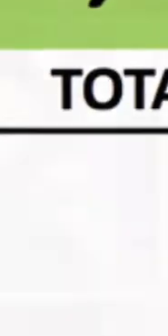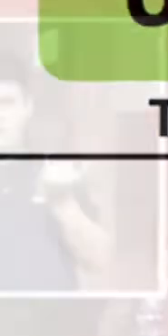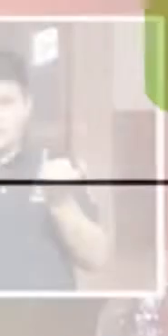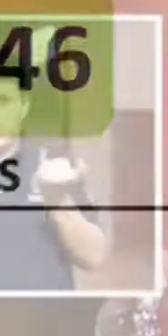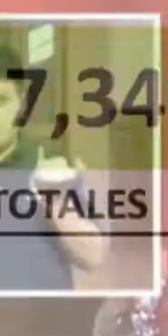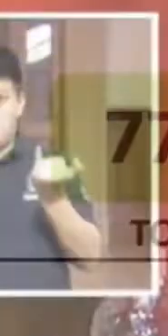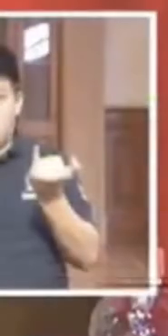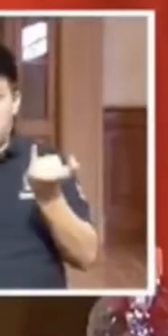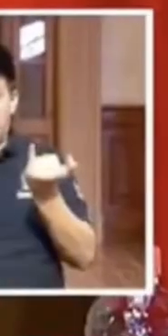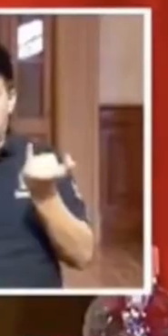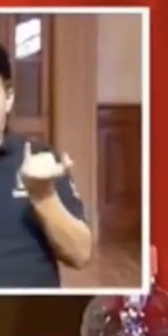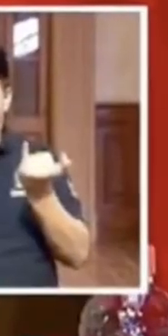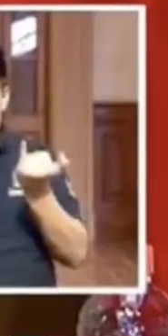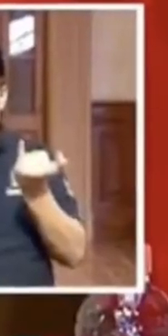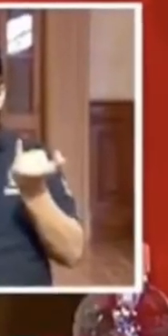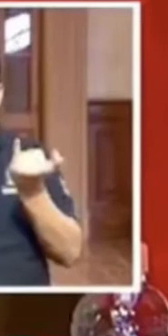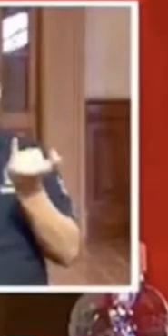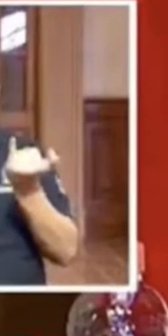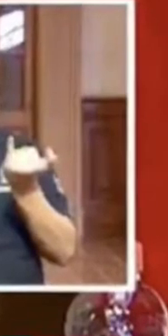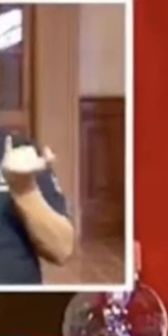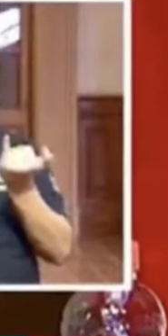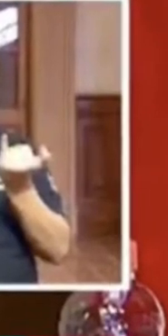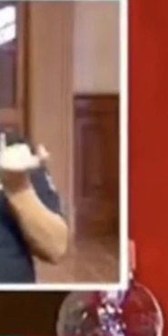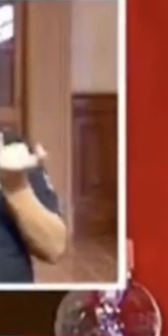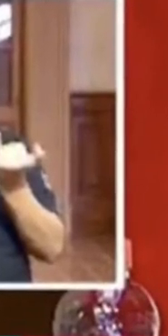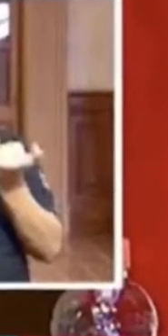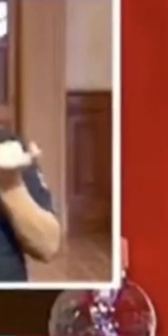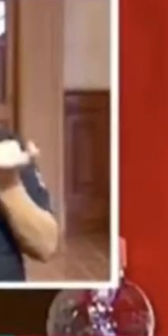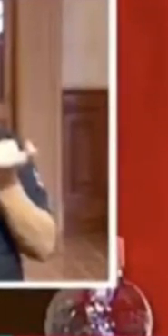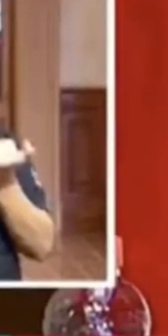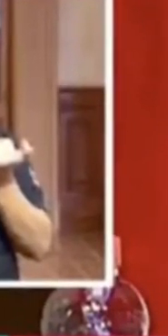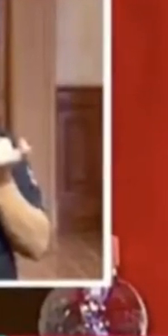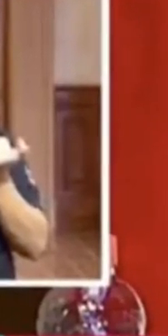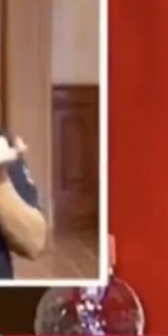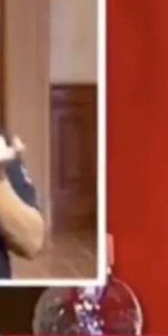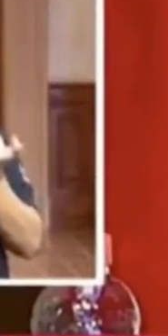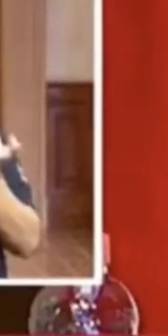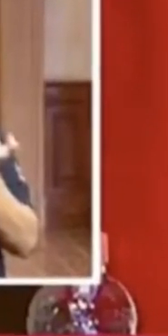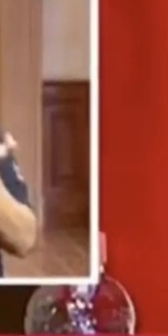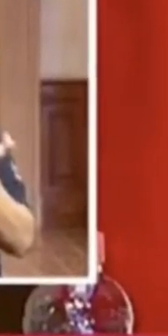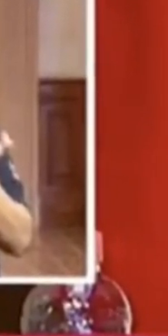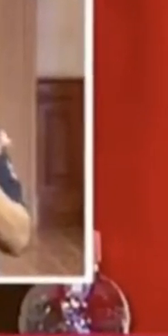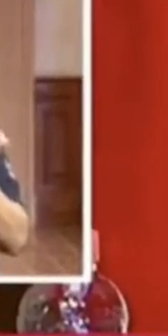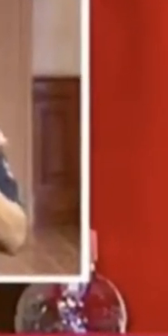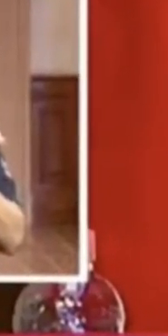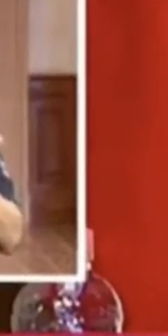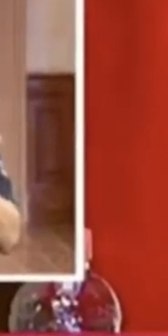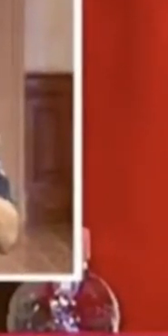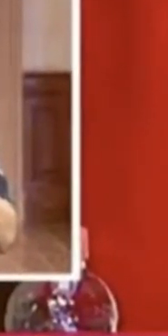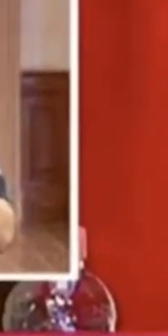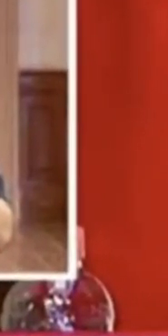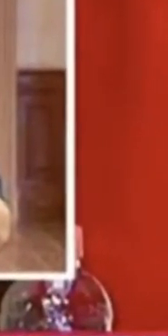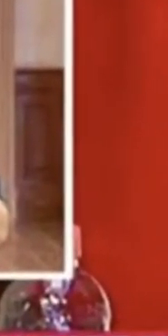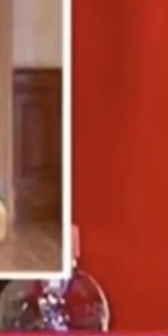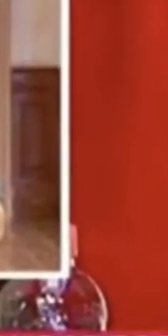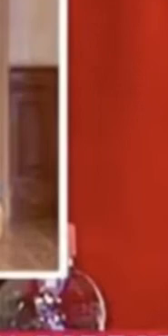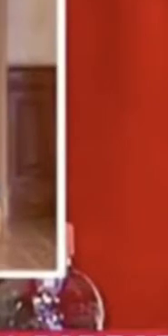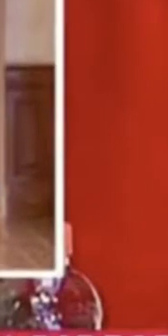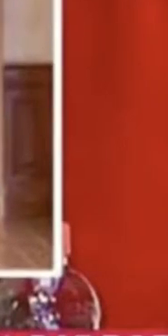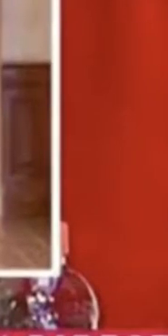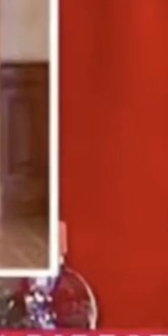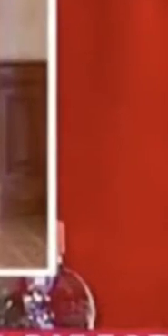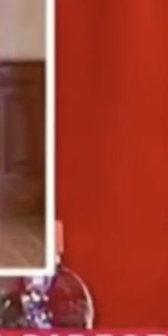los que nuevo león suma ya 30 mil ocho personas con corona virus en la entidad fue manuel de la boca vasos secretario de salud en el estado